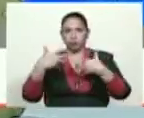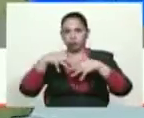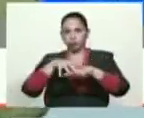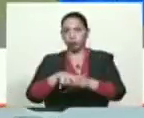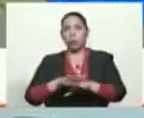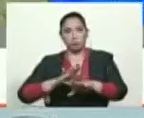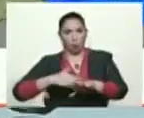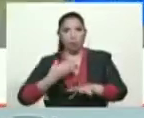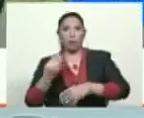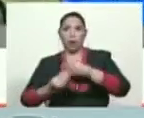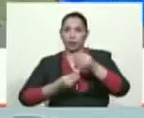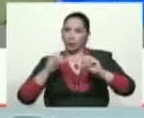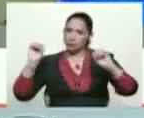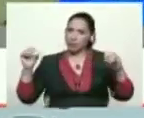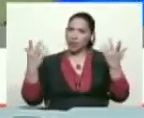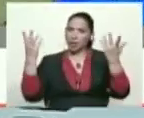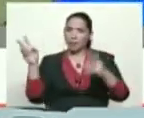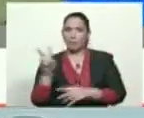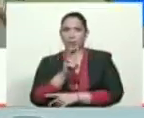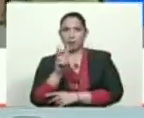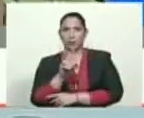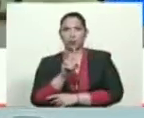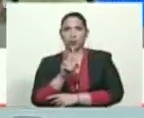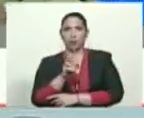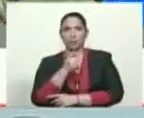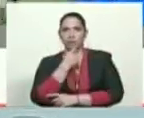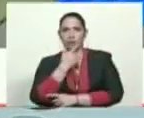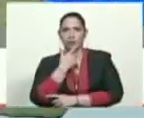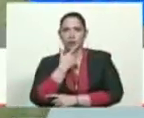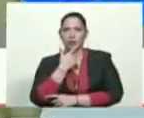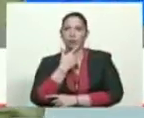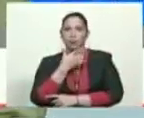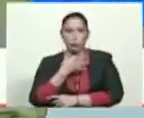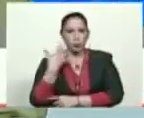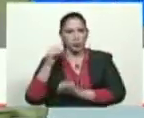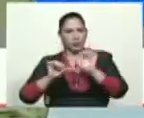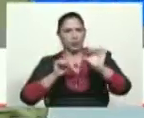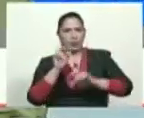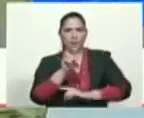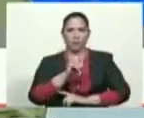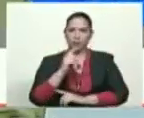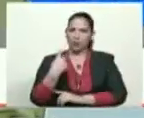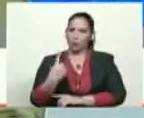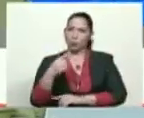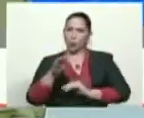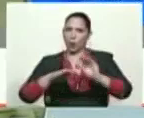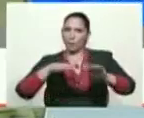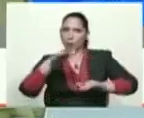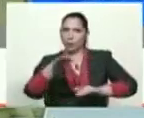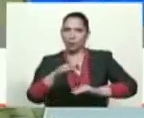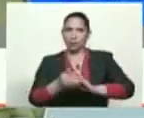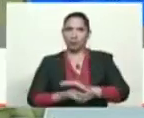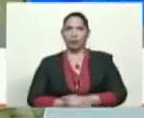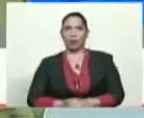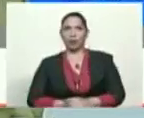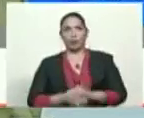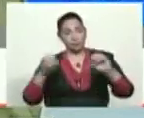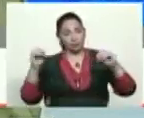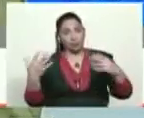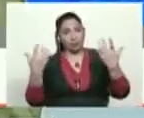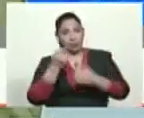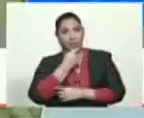posible el milagro de una venezuela bella moderna del siglo 21 avanzada milagro